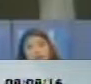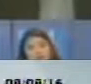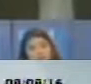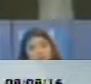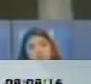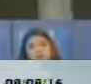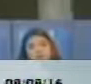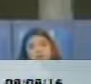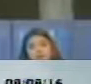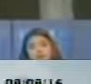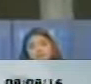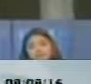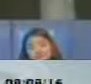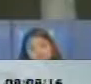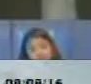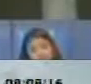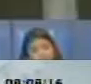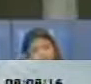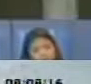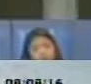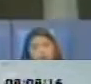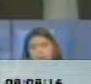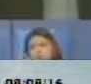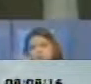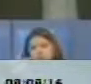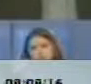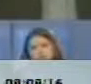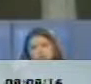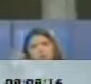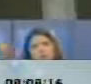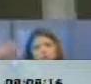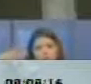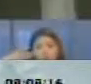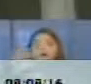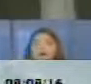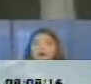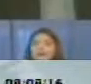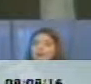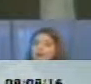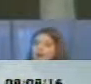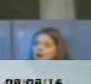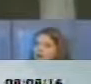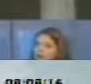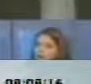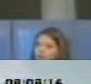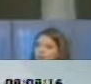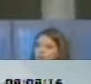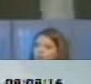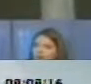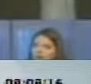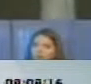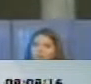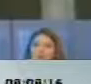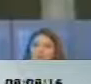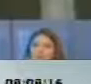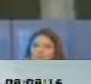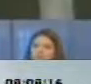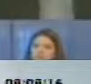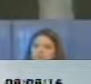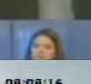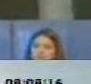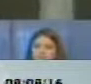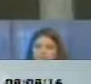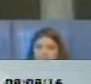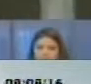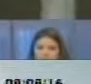tener abastecimiento de electricidad gracias al ahorro que se logra con la sustitución de estos